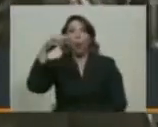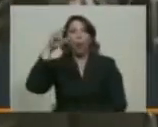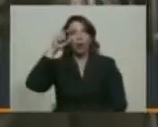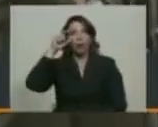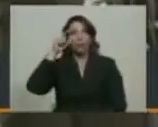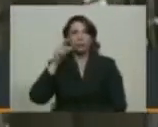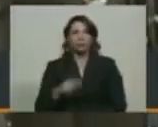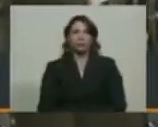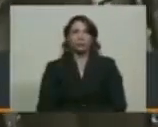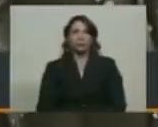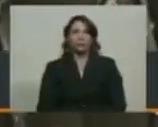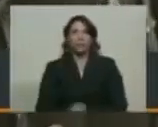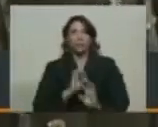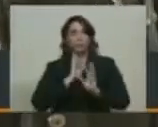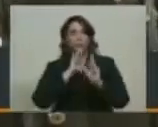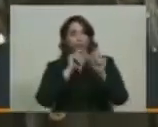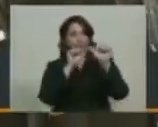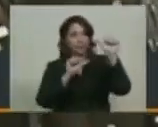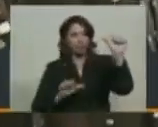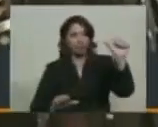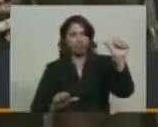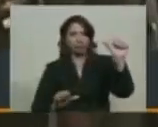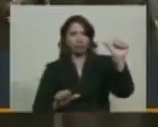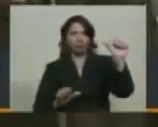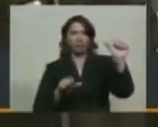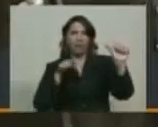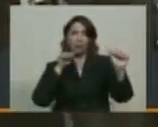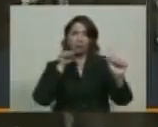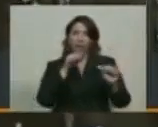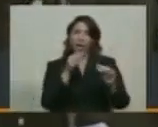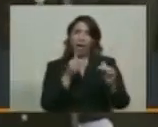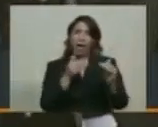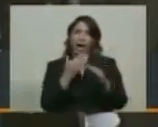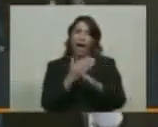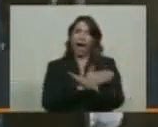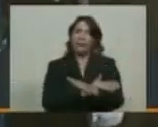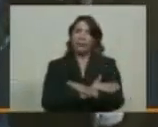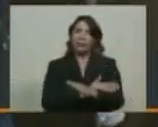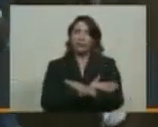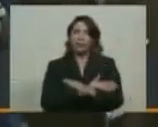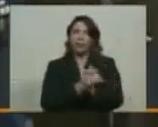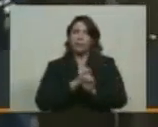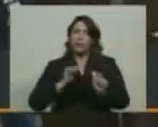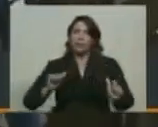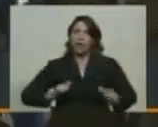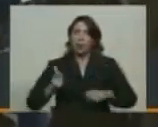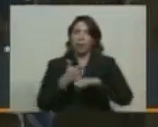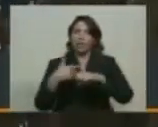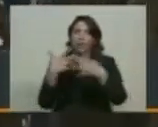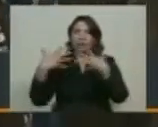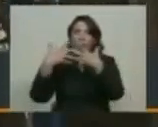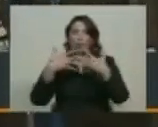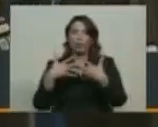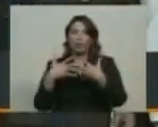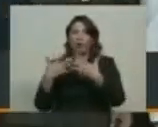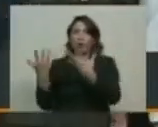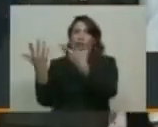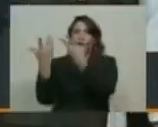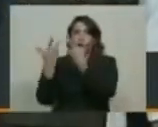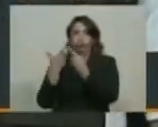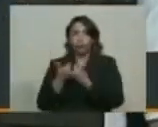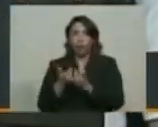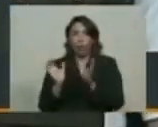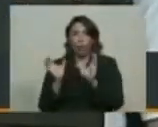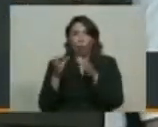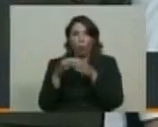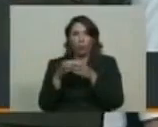Cuenta lujo de detalles. Este es alto un funcionario del gobierno de Estados Unidos. Una reunión en la